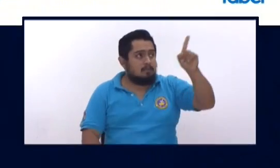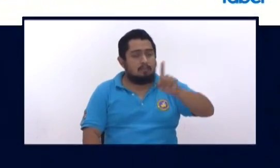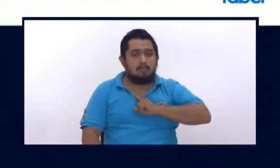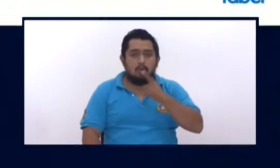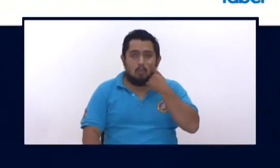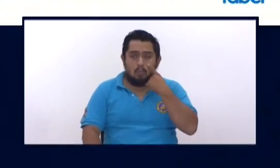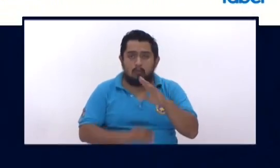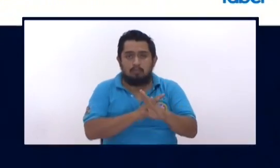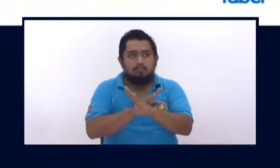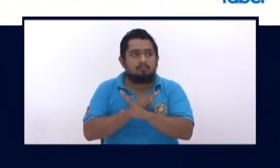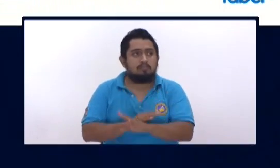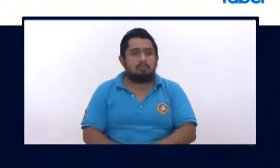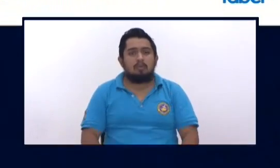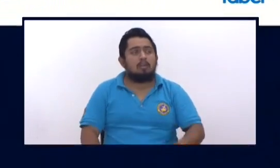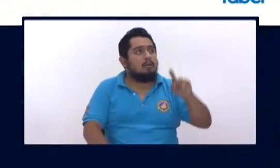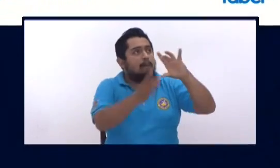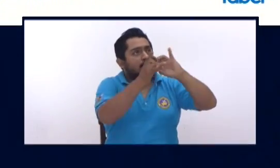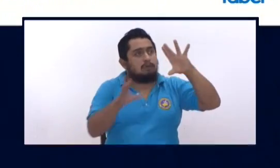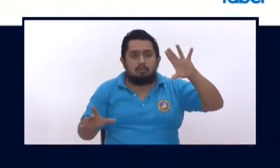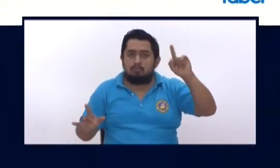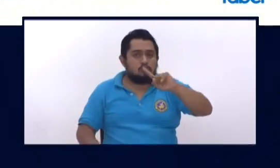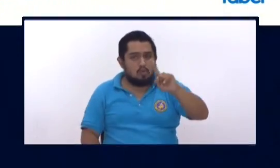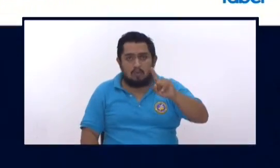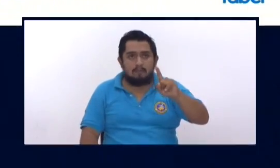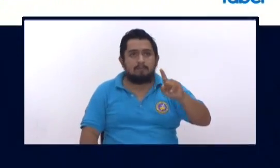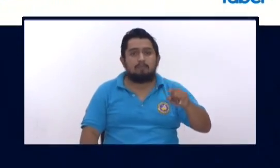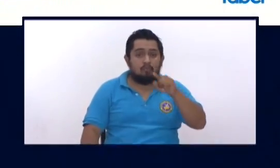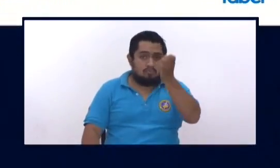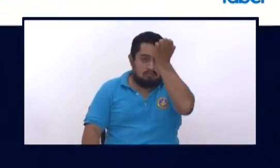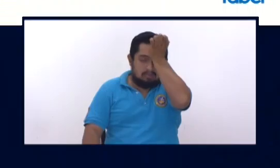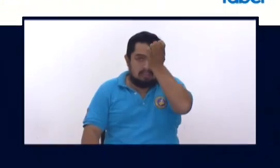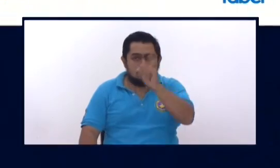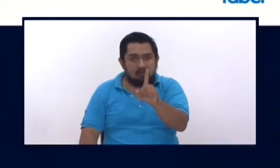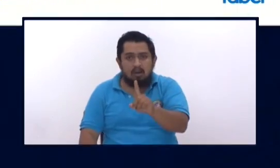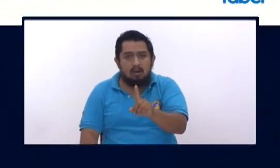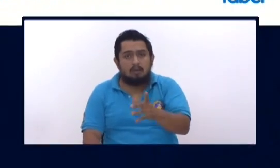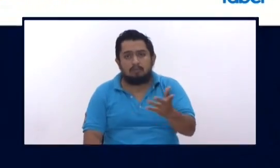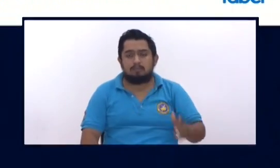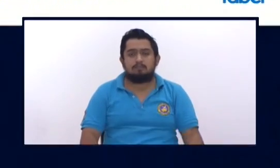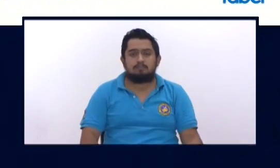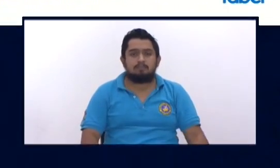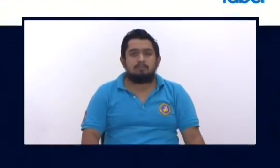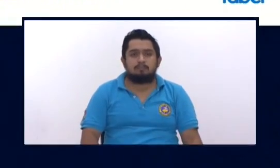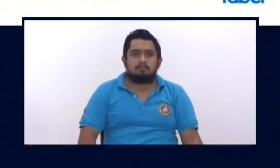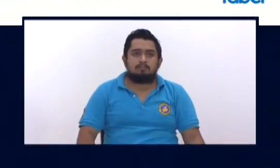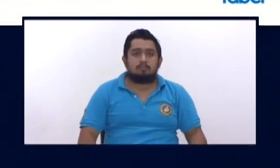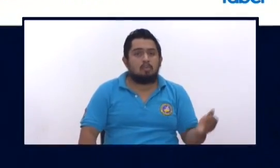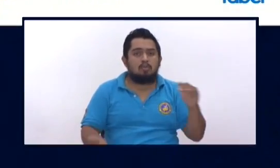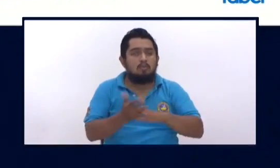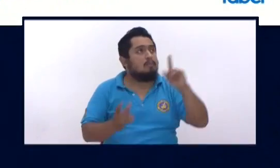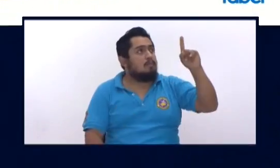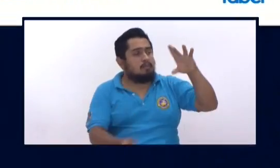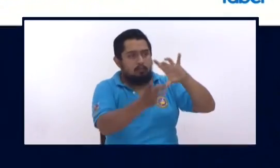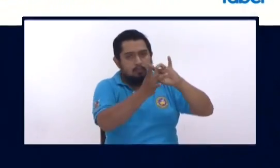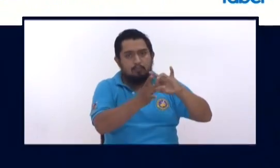no te alejes de la cobertura de dios no cometas el error de sanción de jueces capítulo 14 vuelve al señor